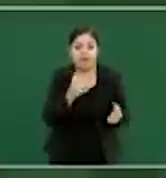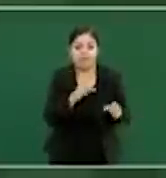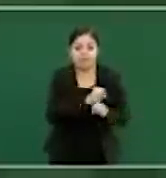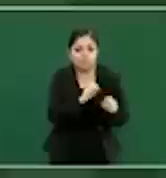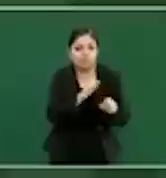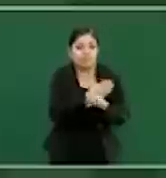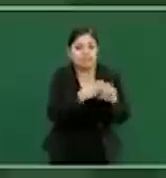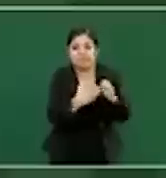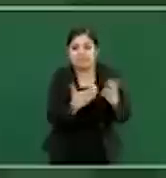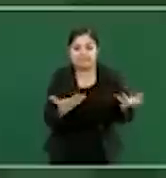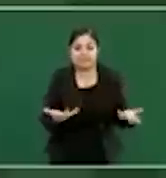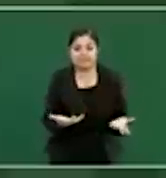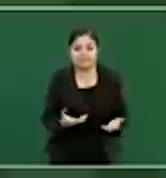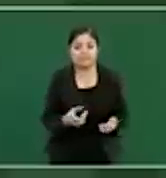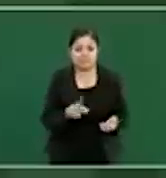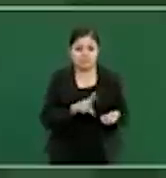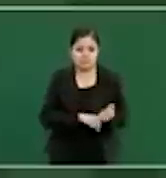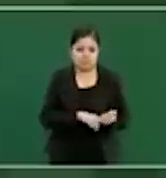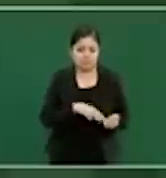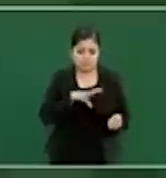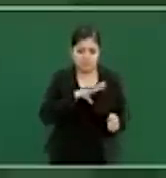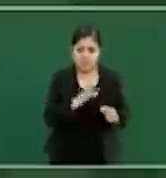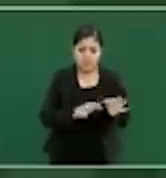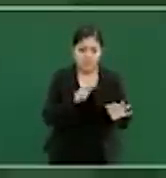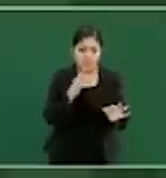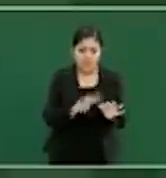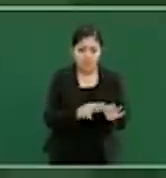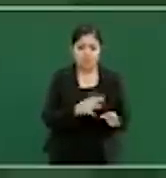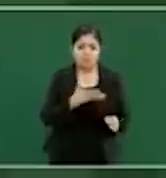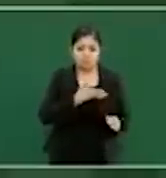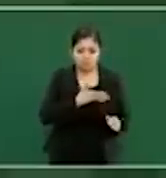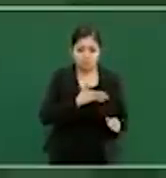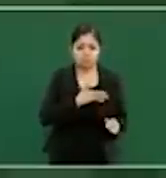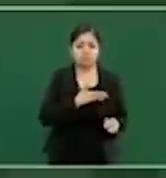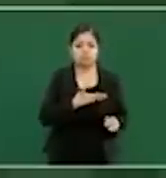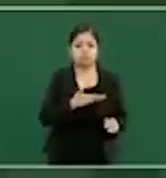una buena parte de la obra construida,